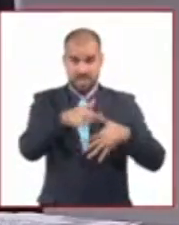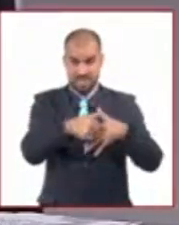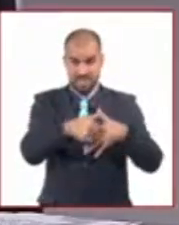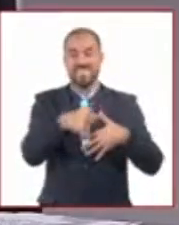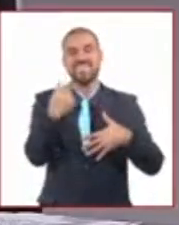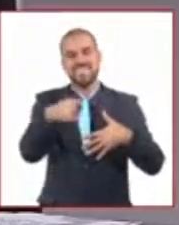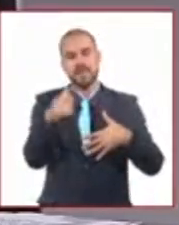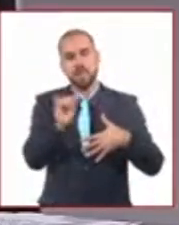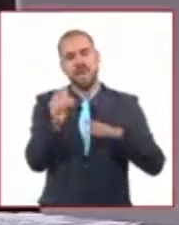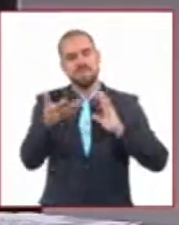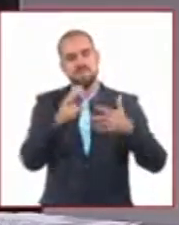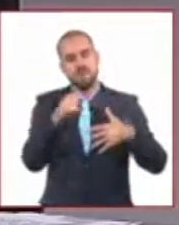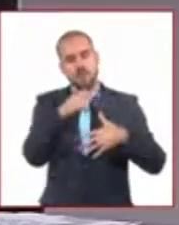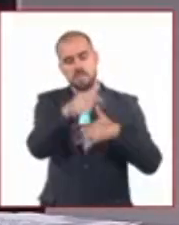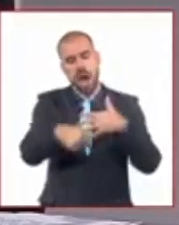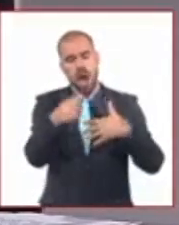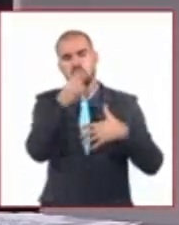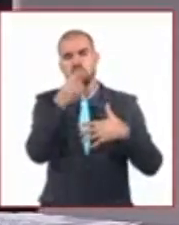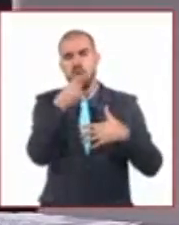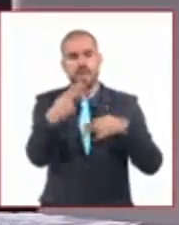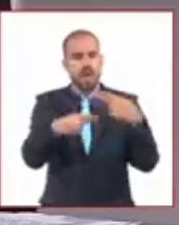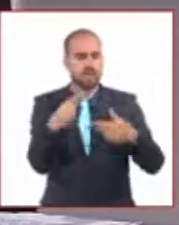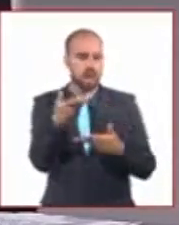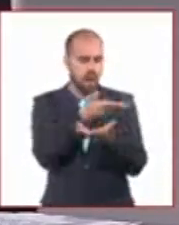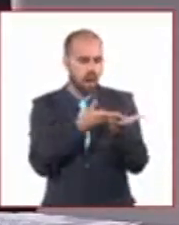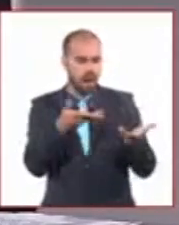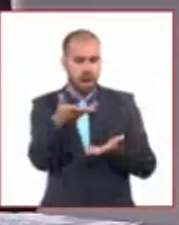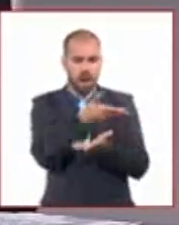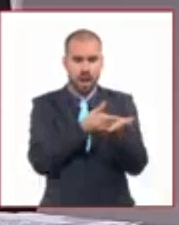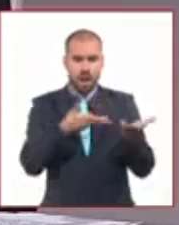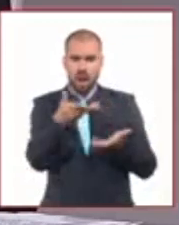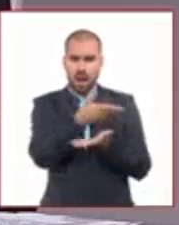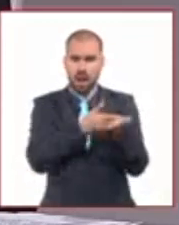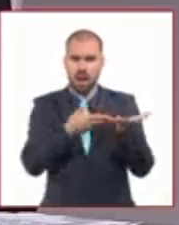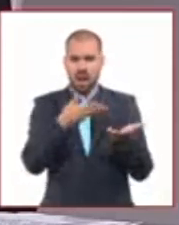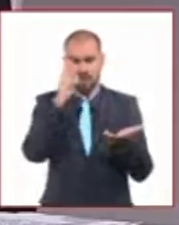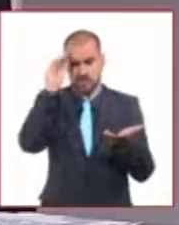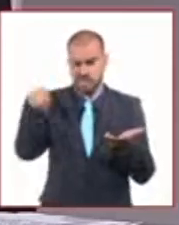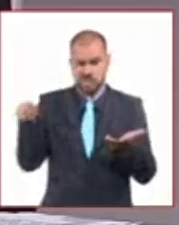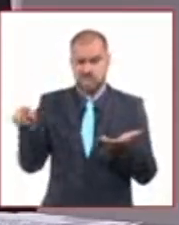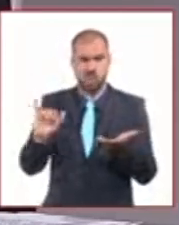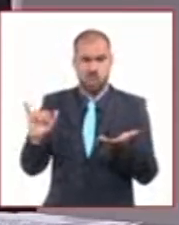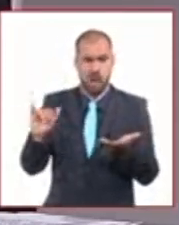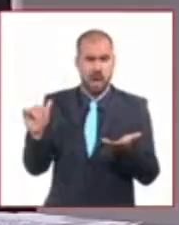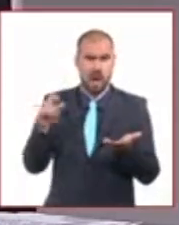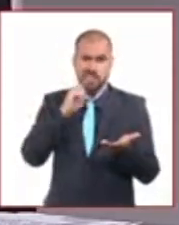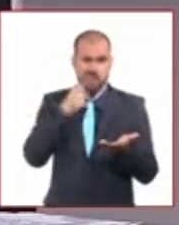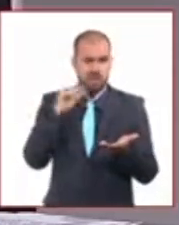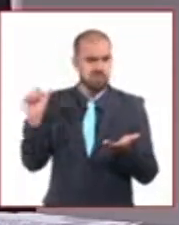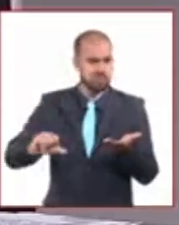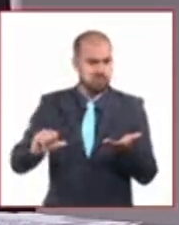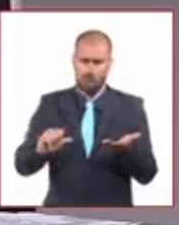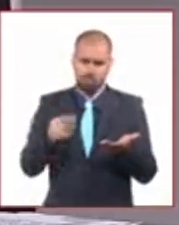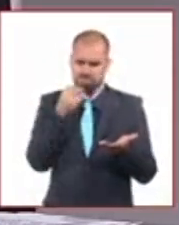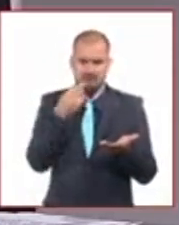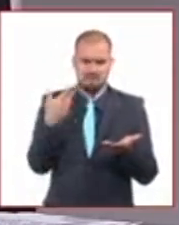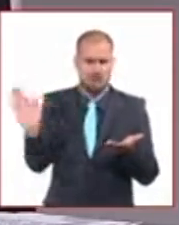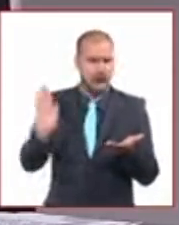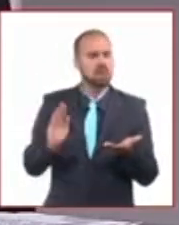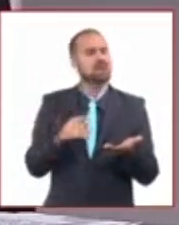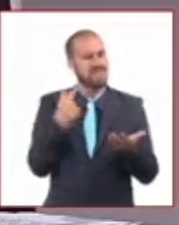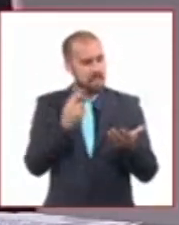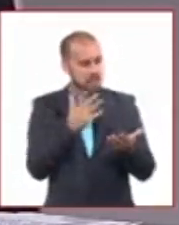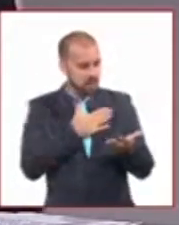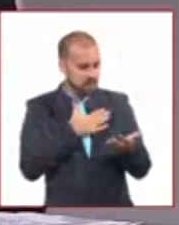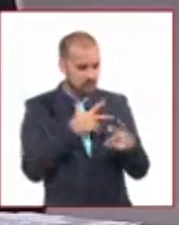tiene que ver con una maniobra frente a esta acción injerencista de eeuu ya sea a través de los